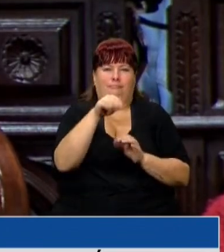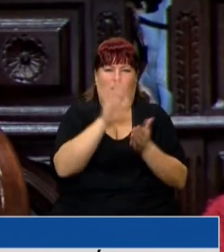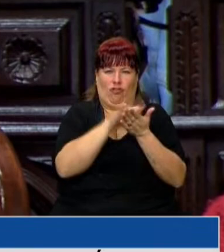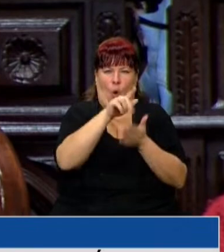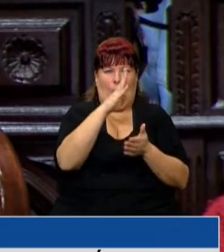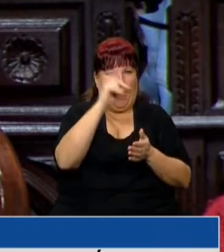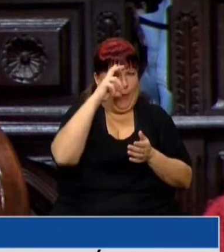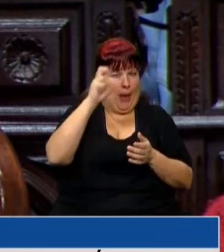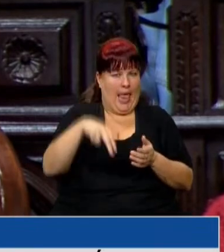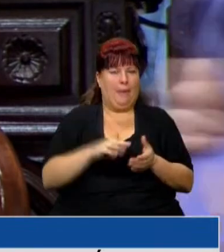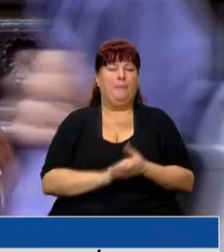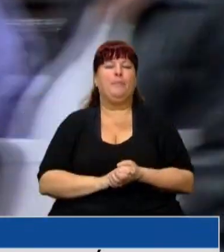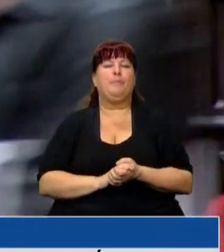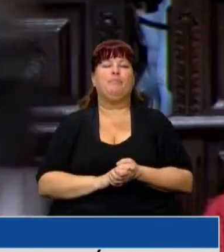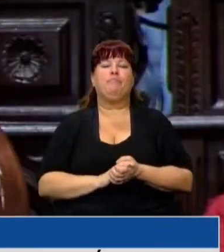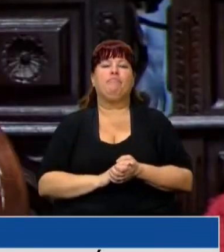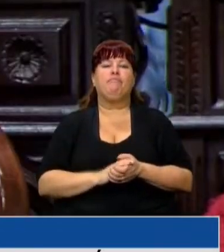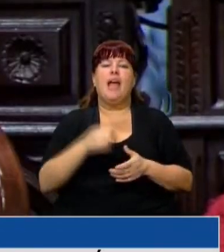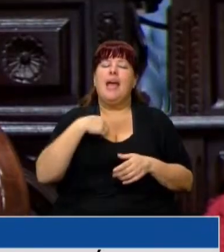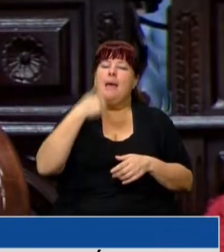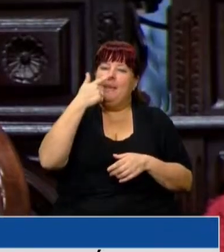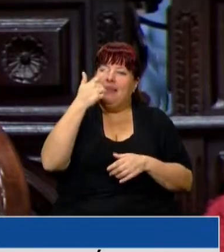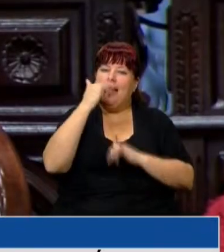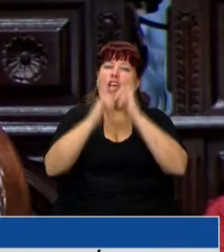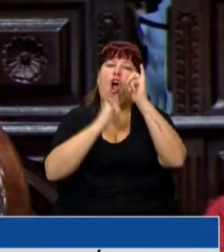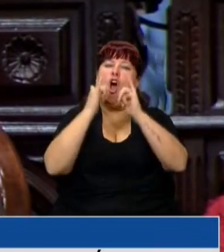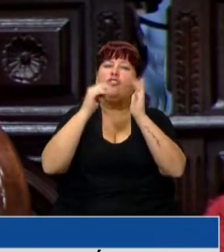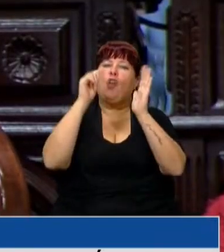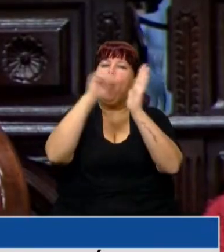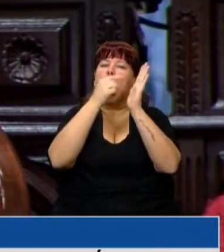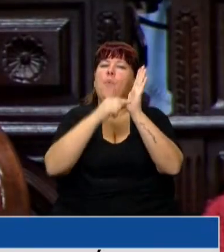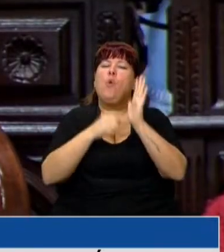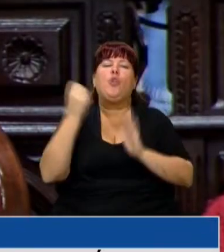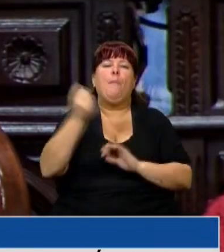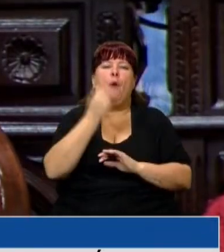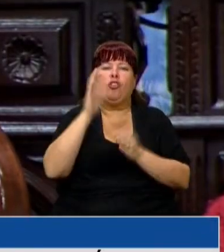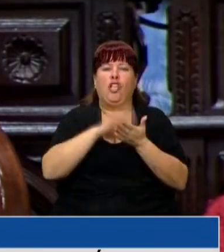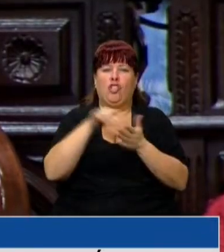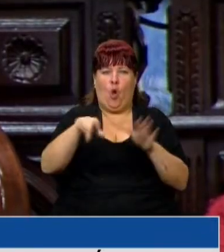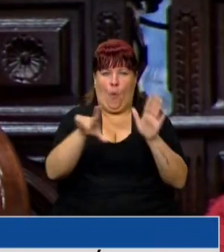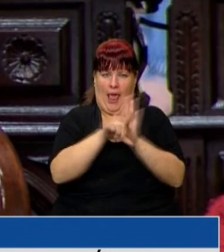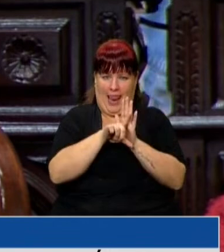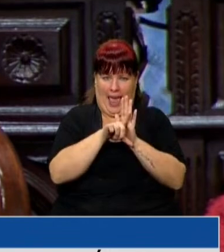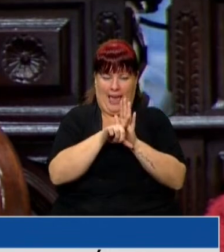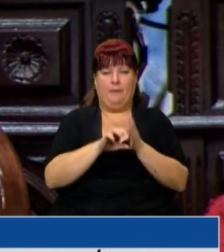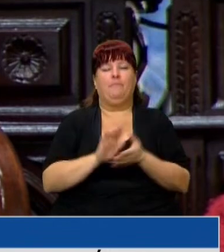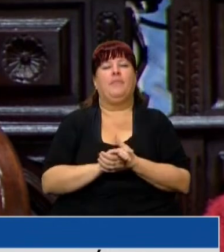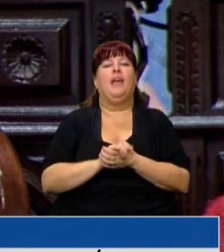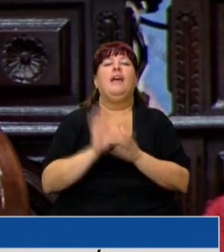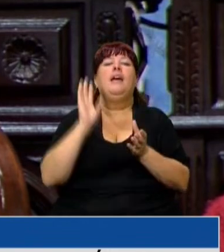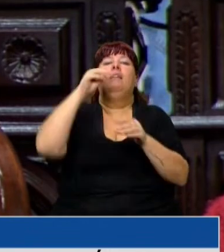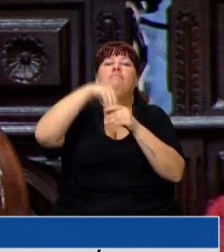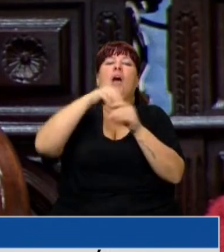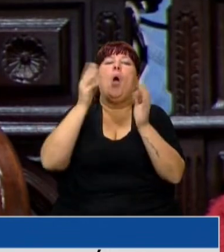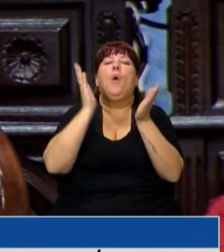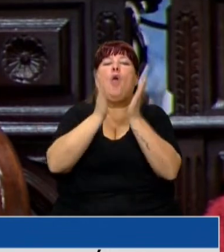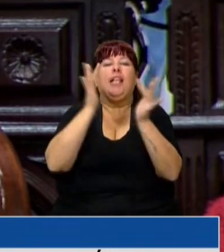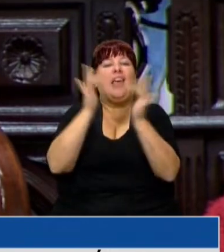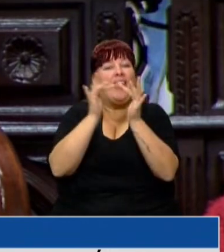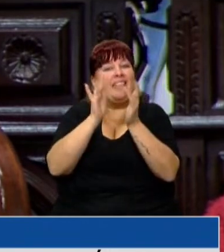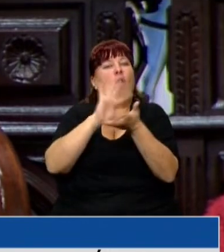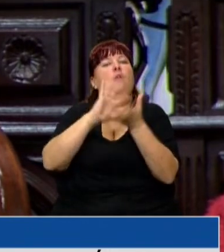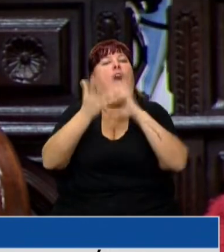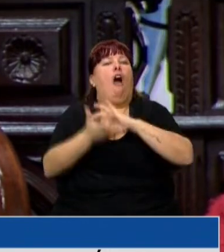una acotación. Me interesa plantear algunos de los puntos claves de esta ley. Incorporamos la violencia digital como una